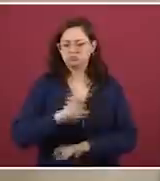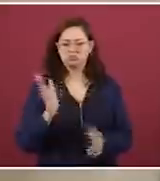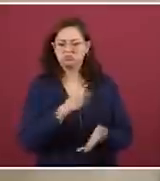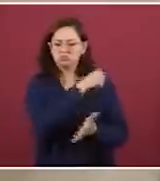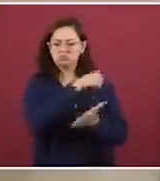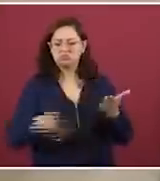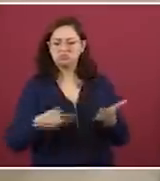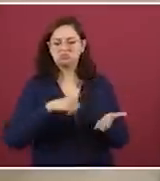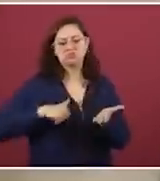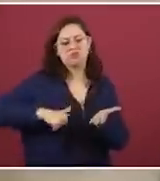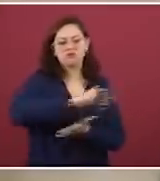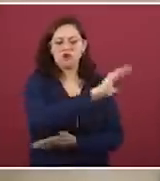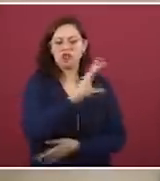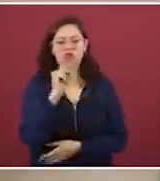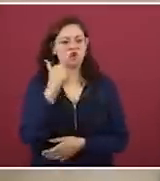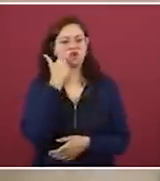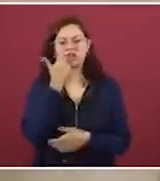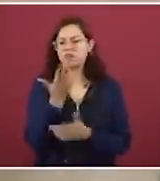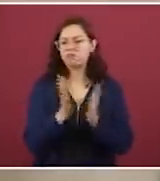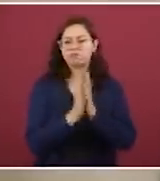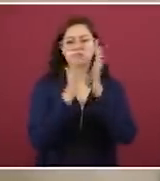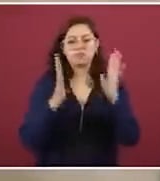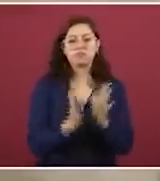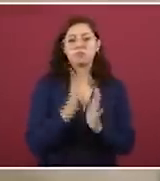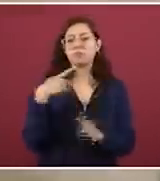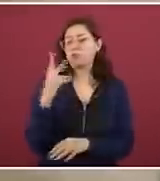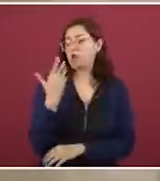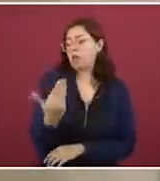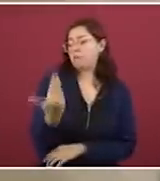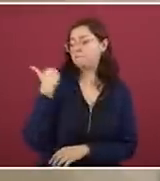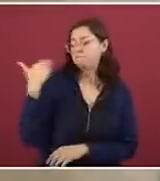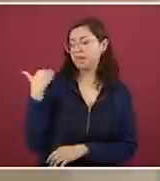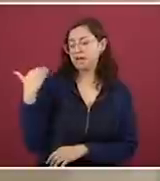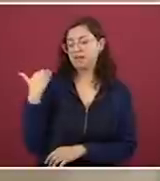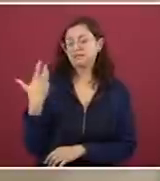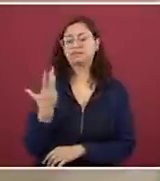obtuvieron a través de los jueces